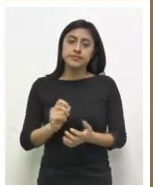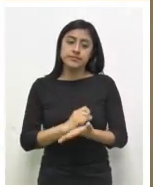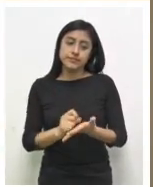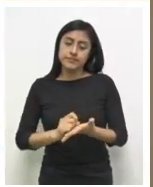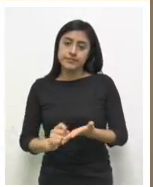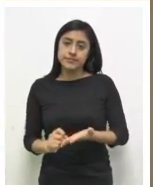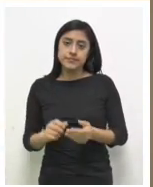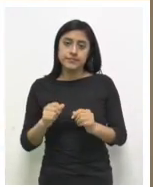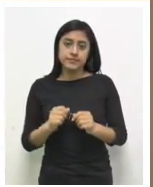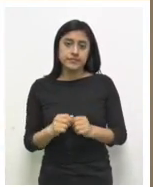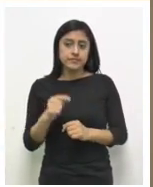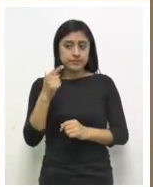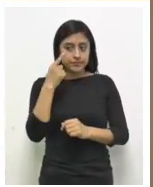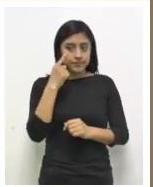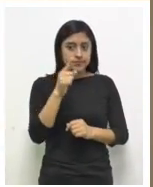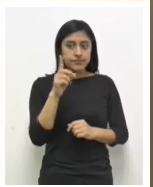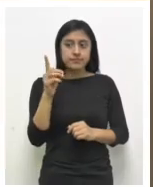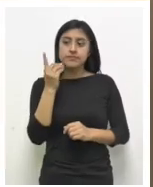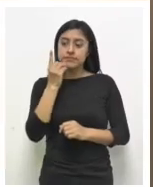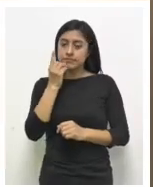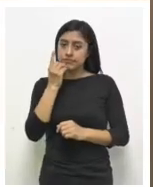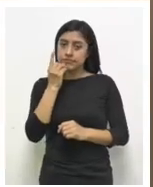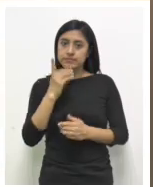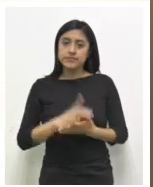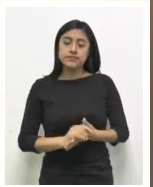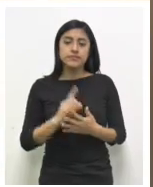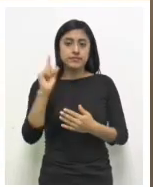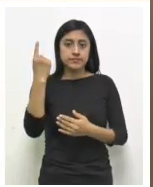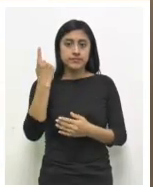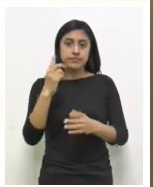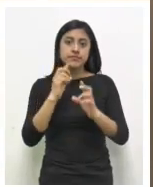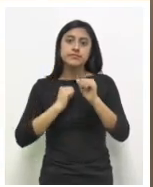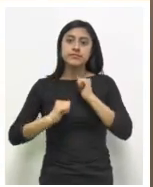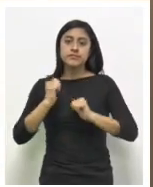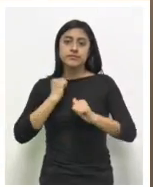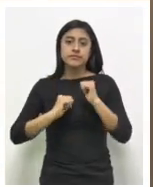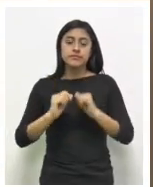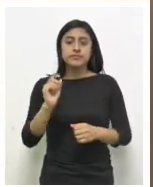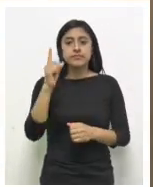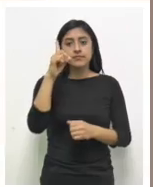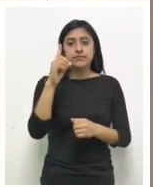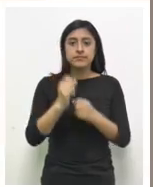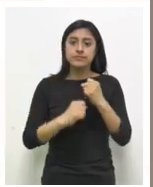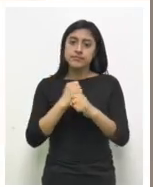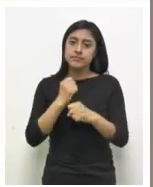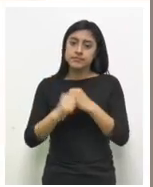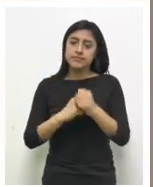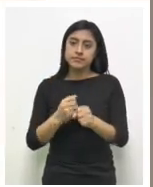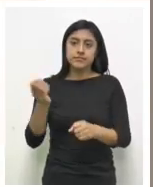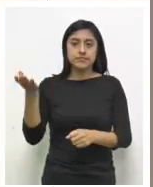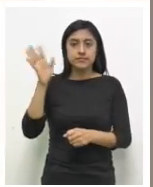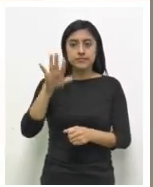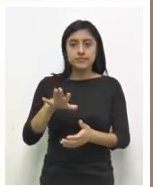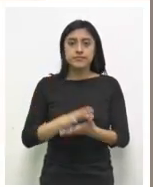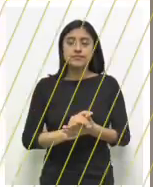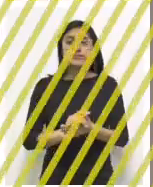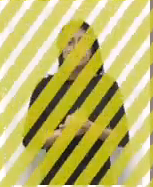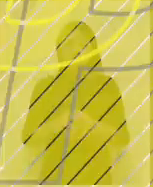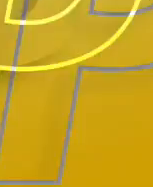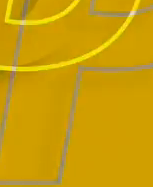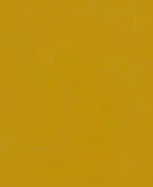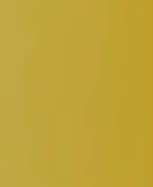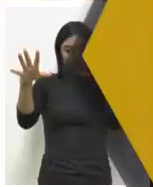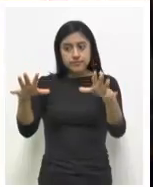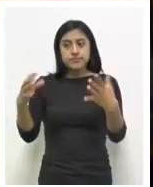y dirigió su primera obra, que fue llamada Los Conspiradores, y un año después ya estaba dando clases de historia, gramática y